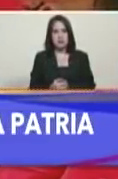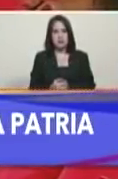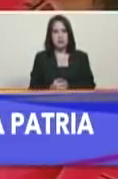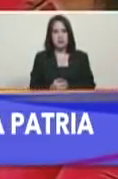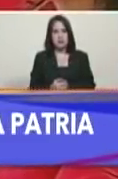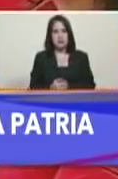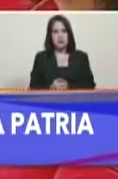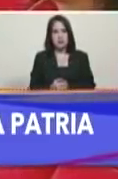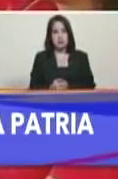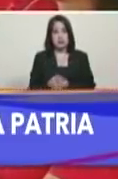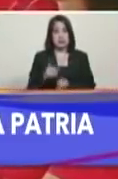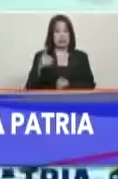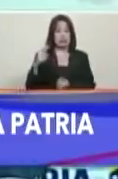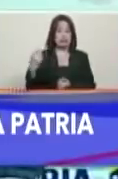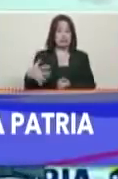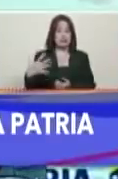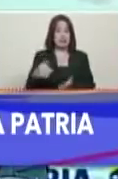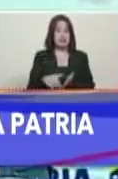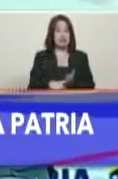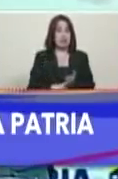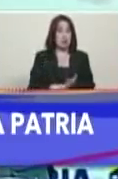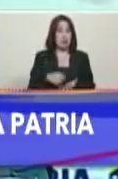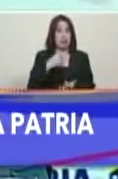Ah, se te cayó la cédula, ¿viste?